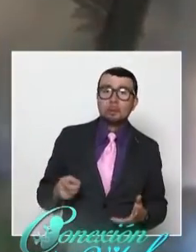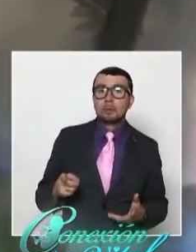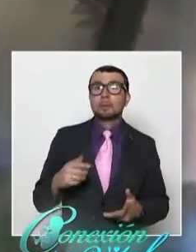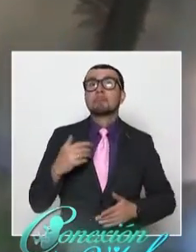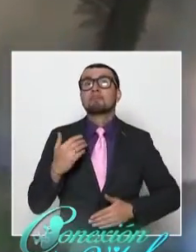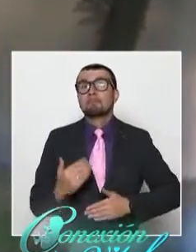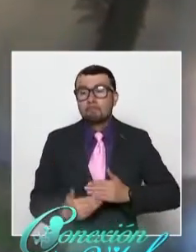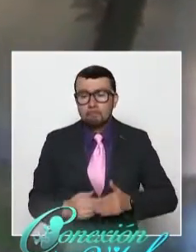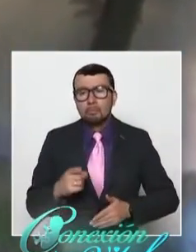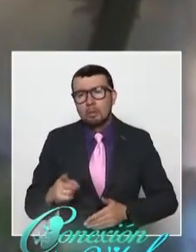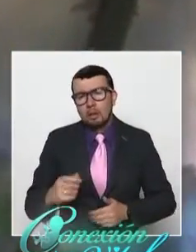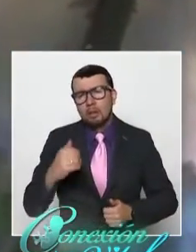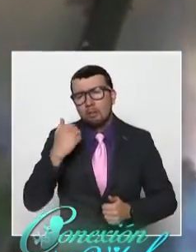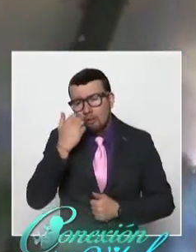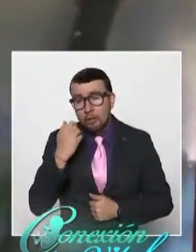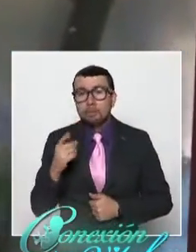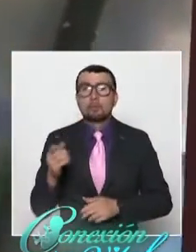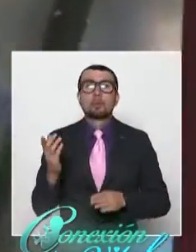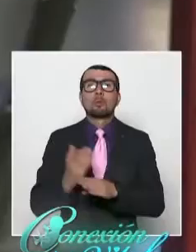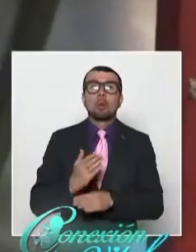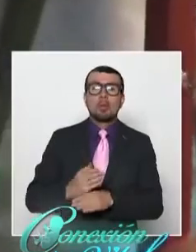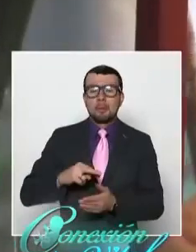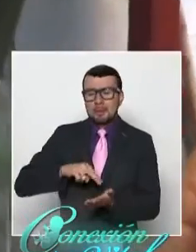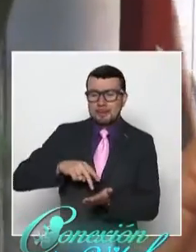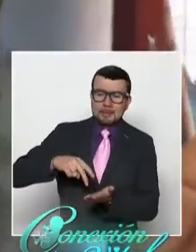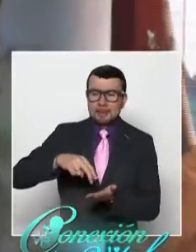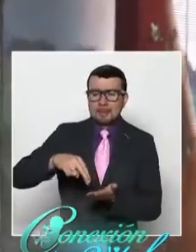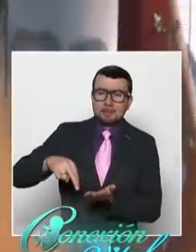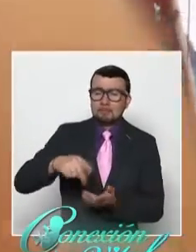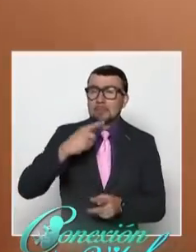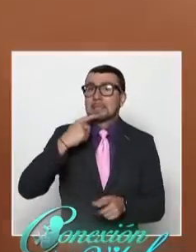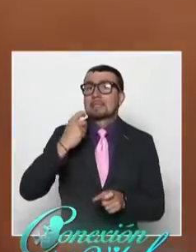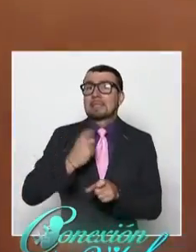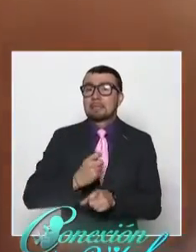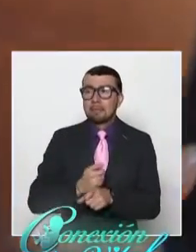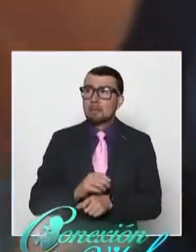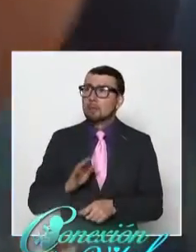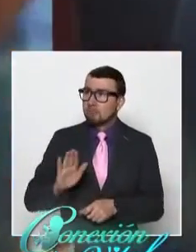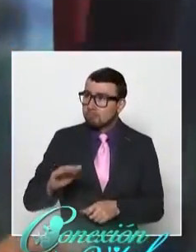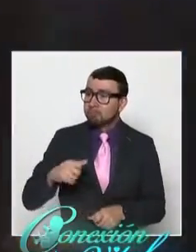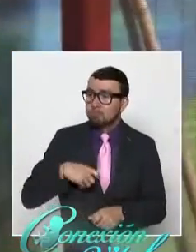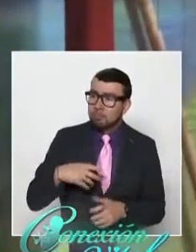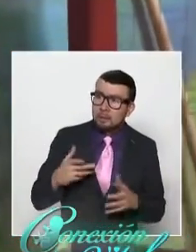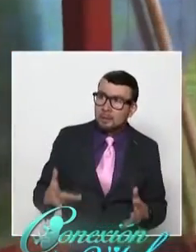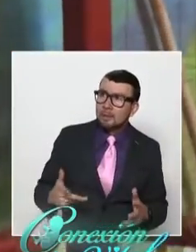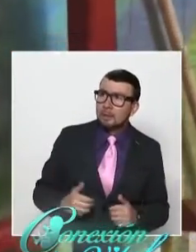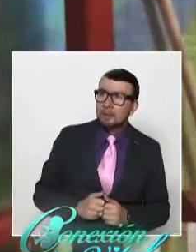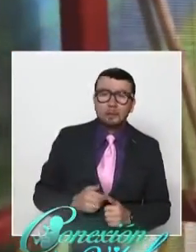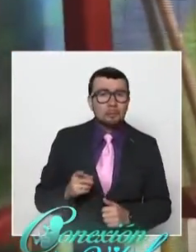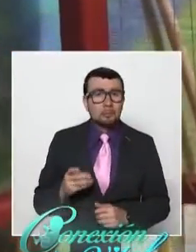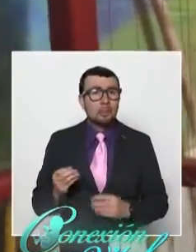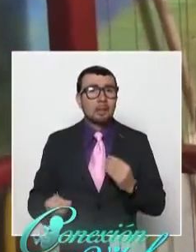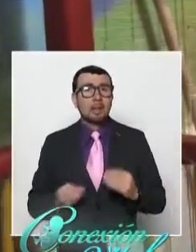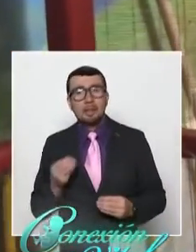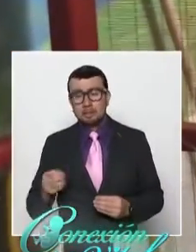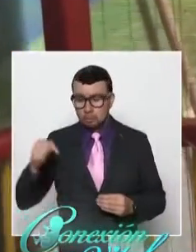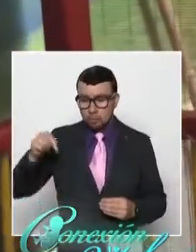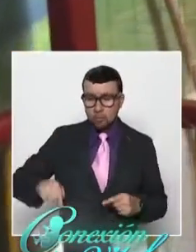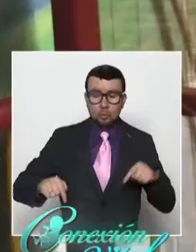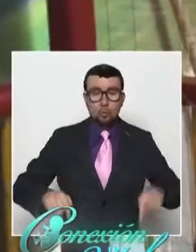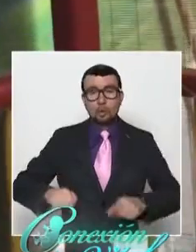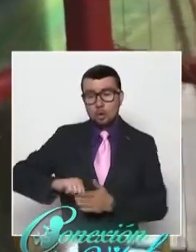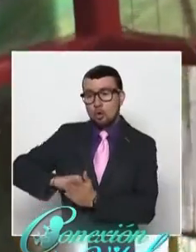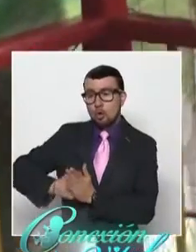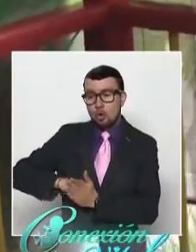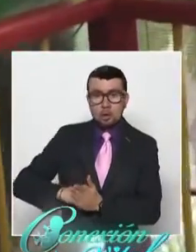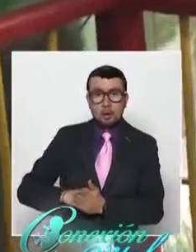al paciente una cantidad de problemas de movilidad, entonces tiene, digamos, prácticamente una rodilla congelada. Él no puede